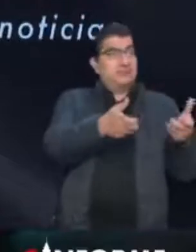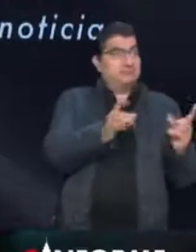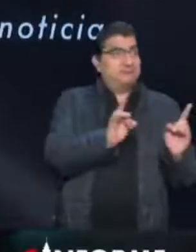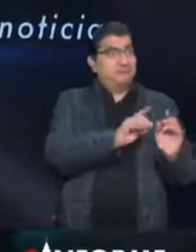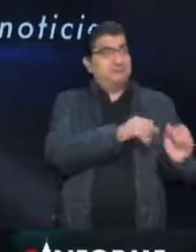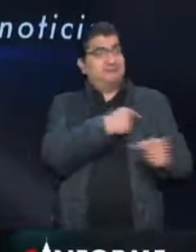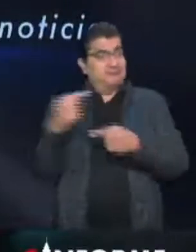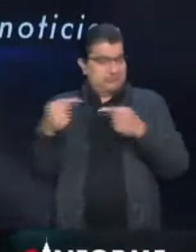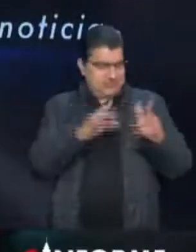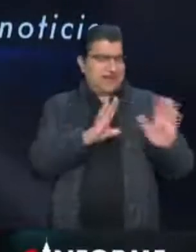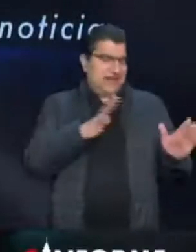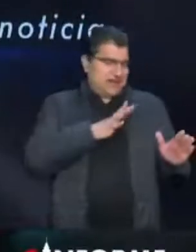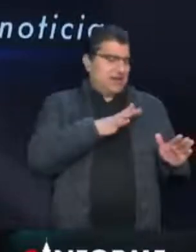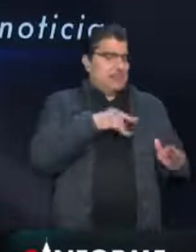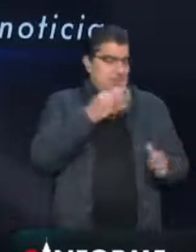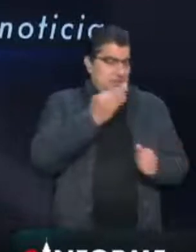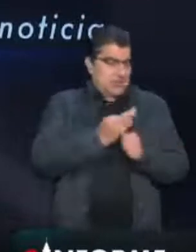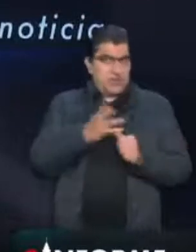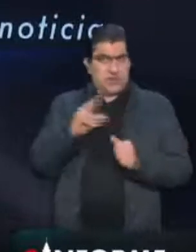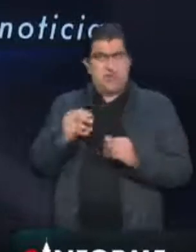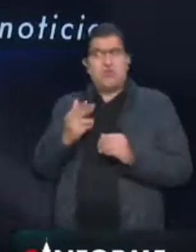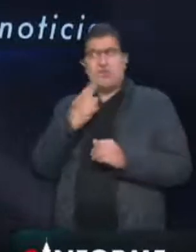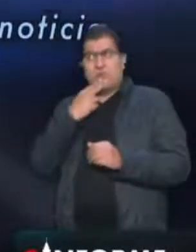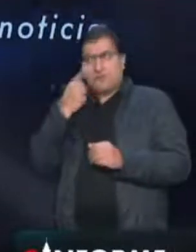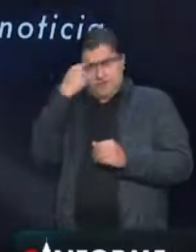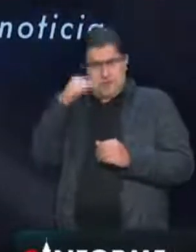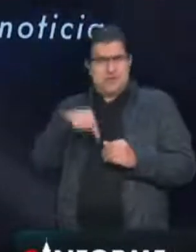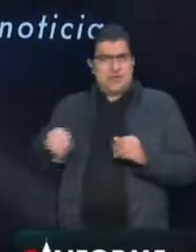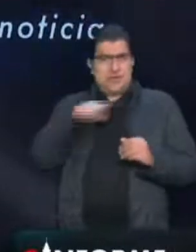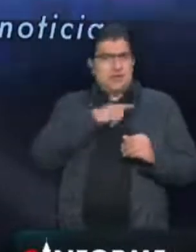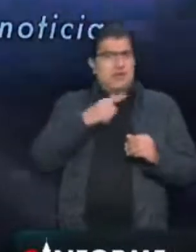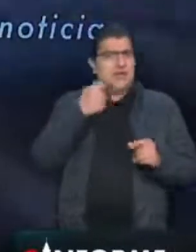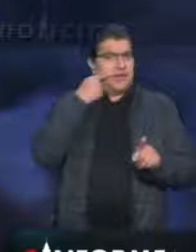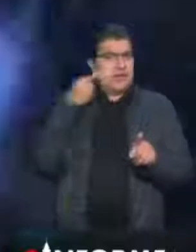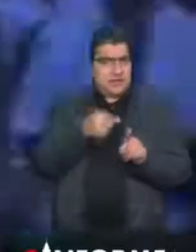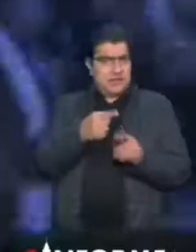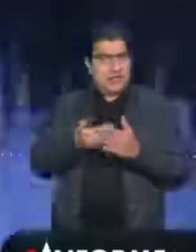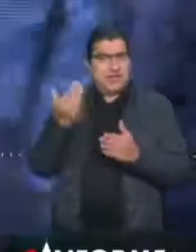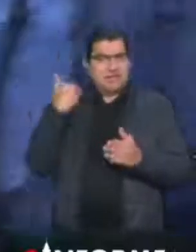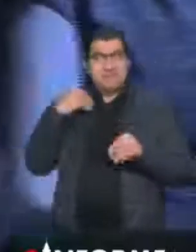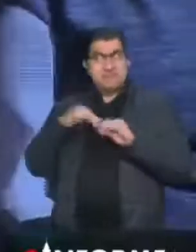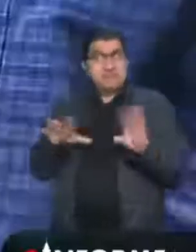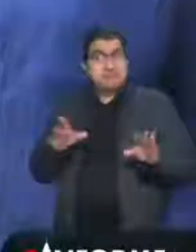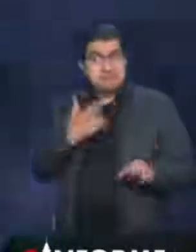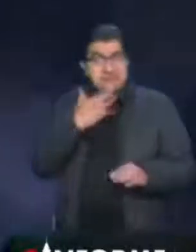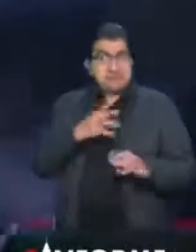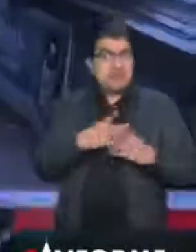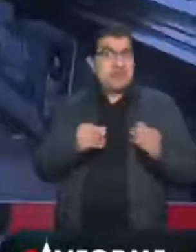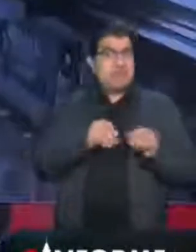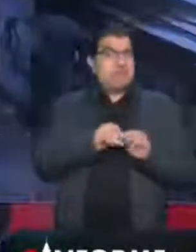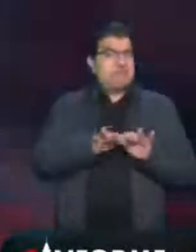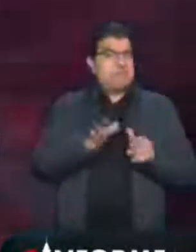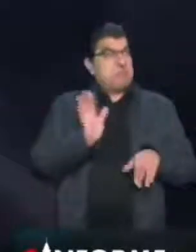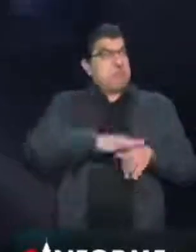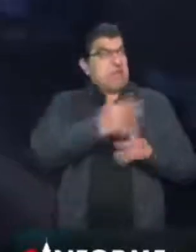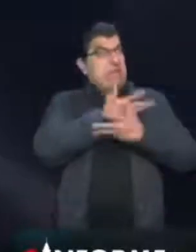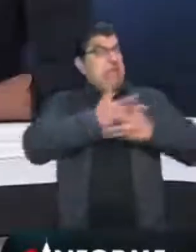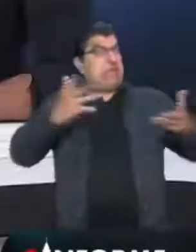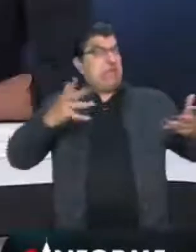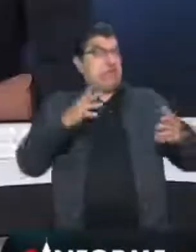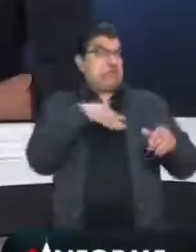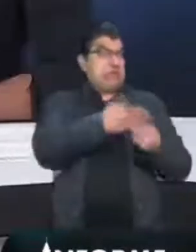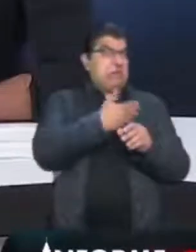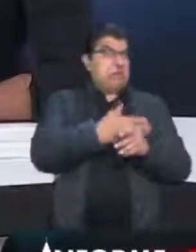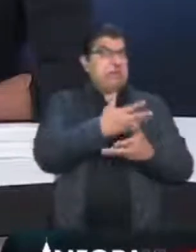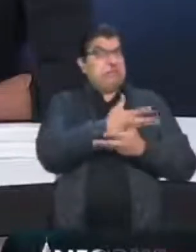ahorita es que como que no funcionó la estrategia que habían querido implementar antes, ¿no? De amplificar los hechos de violencia. Y